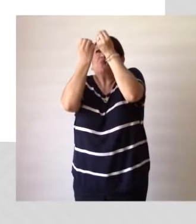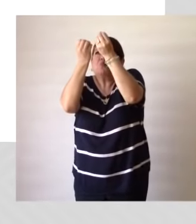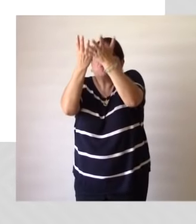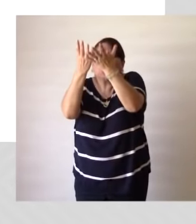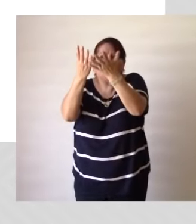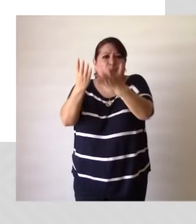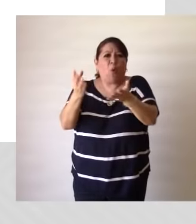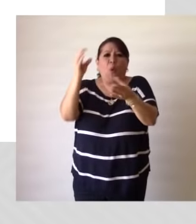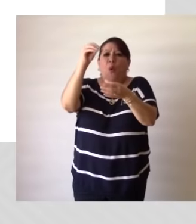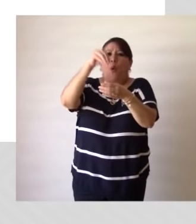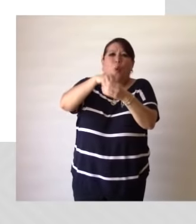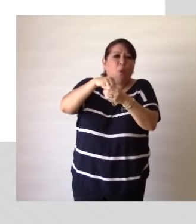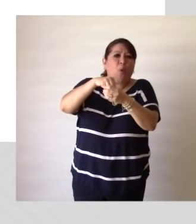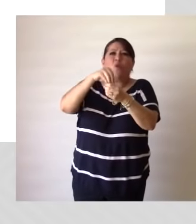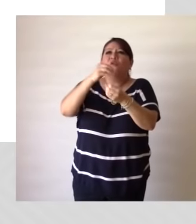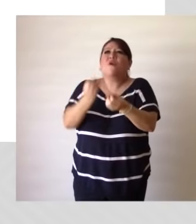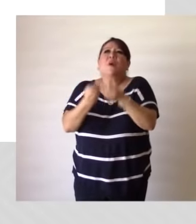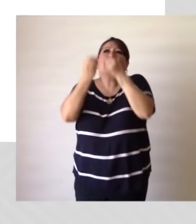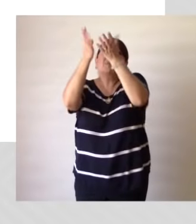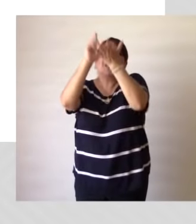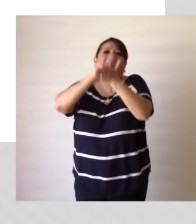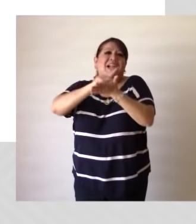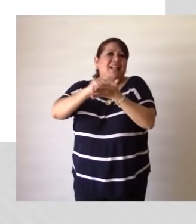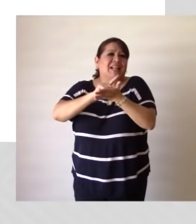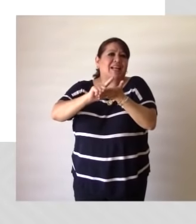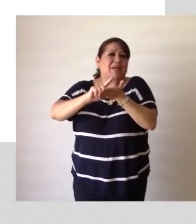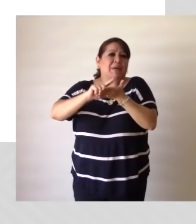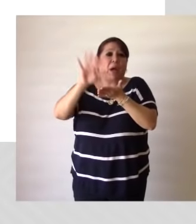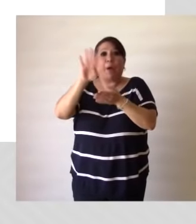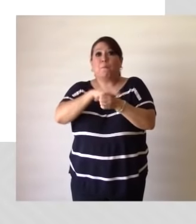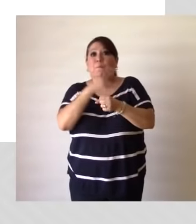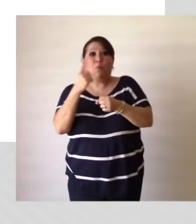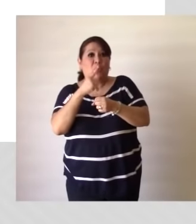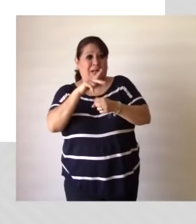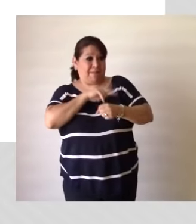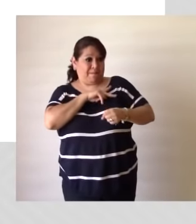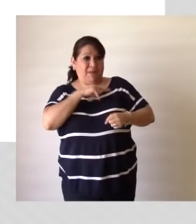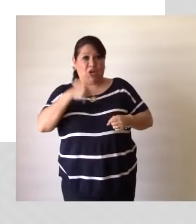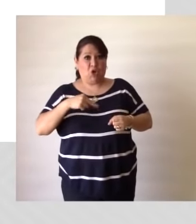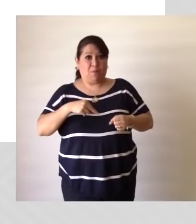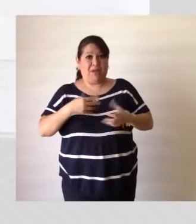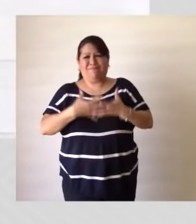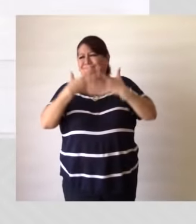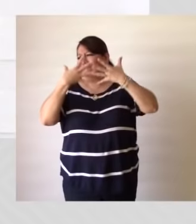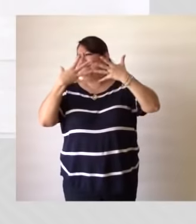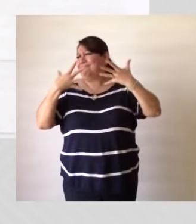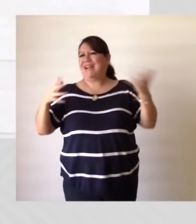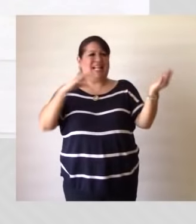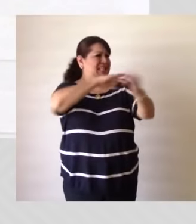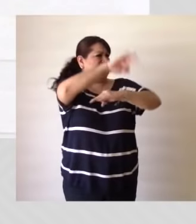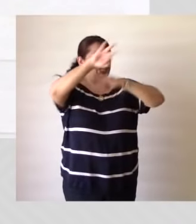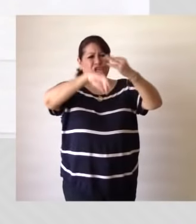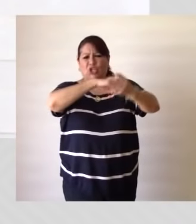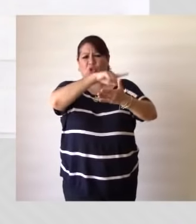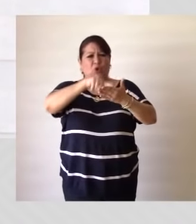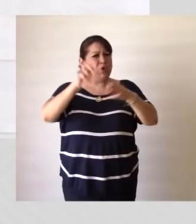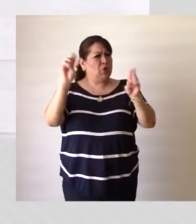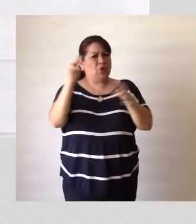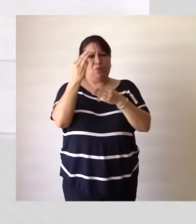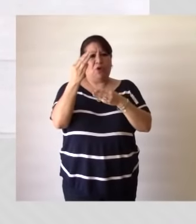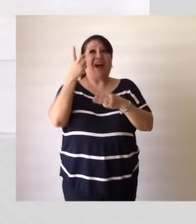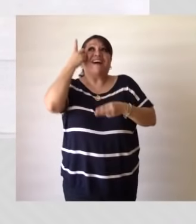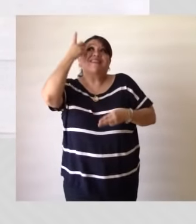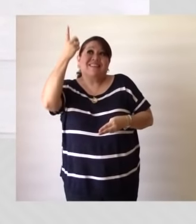grande es mi nombre entre las naciones dice jehová de los ejércitos porque es interesante